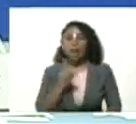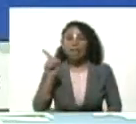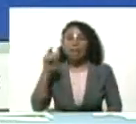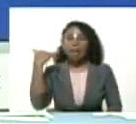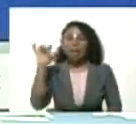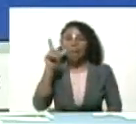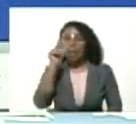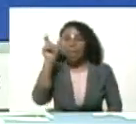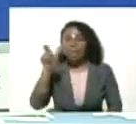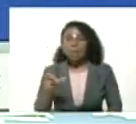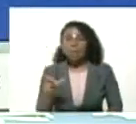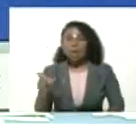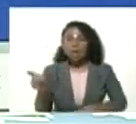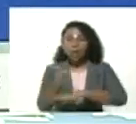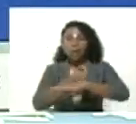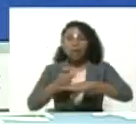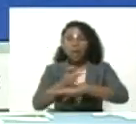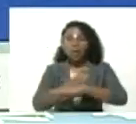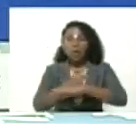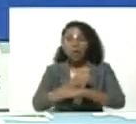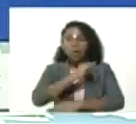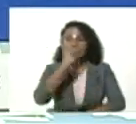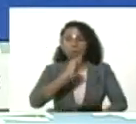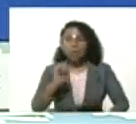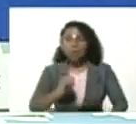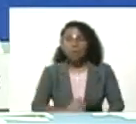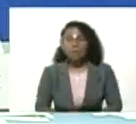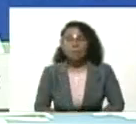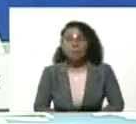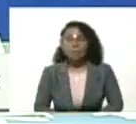Omar Prieto, el gobernador del Zulia.